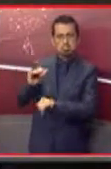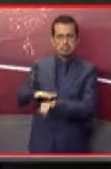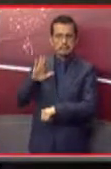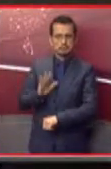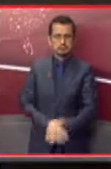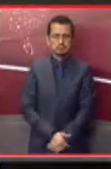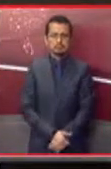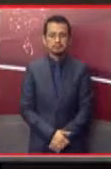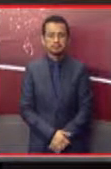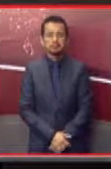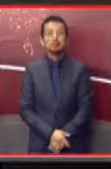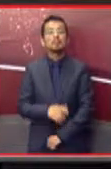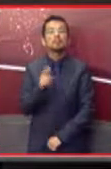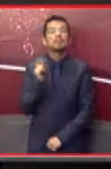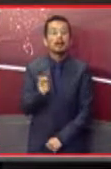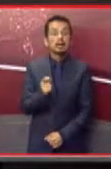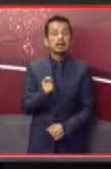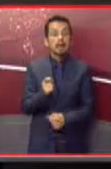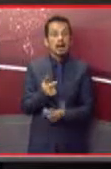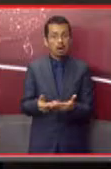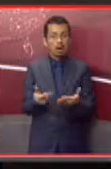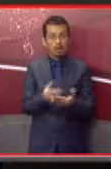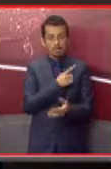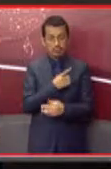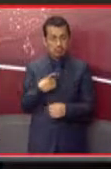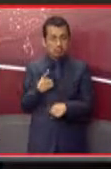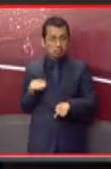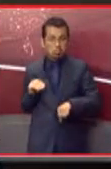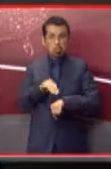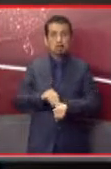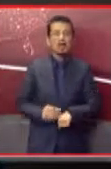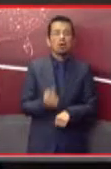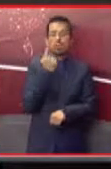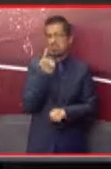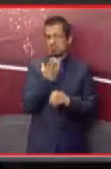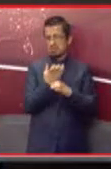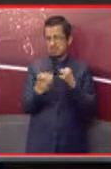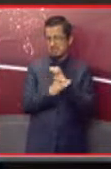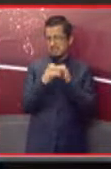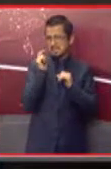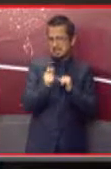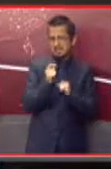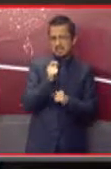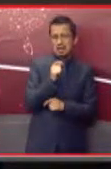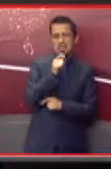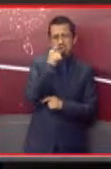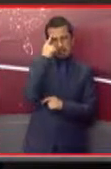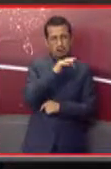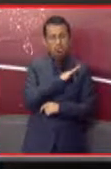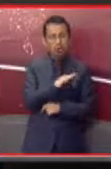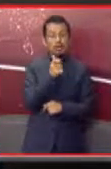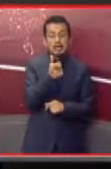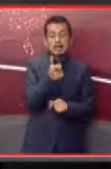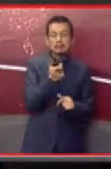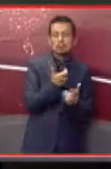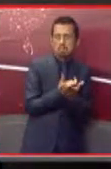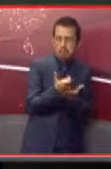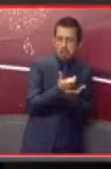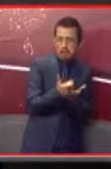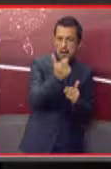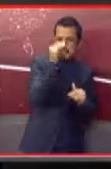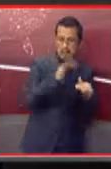creación de la unidad de medida y actualización que permitirá la desvinculación del salario mínimo como unidad de